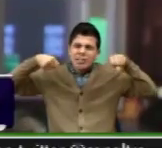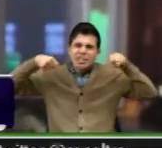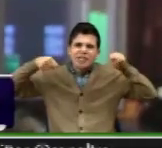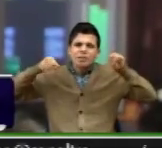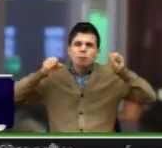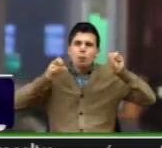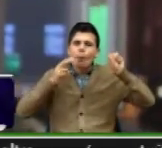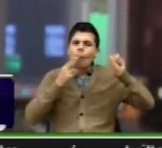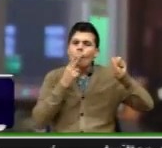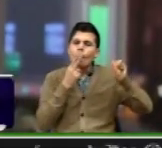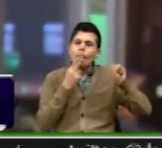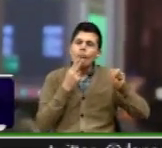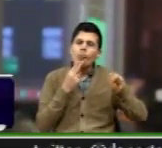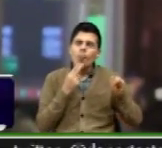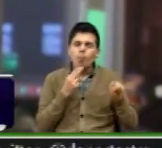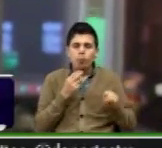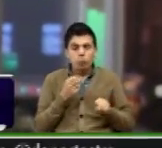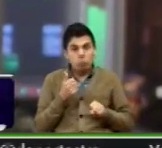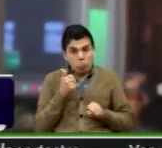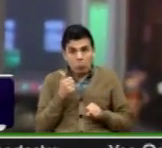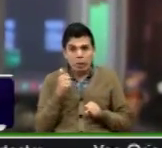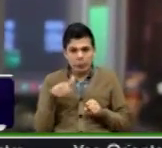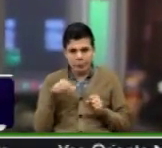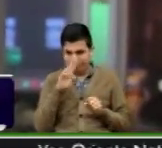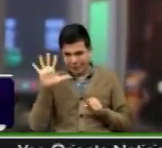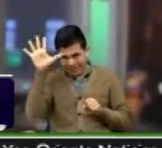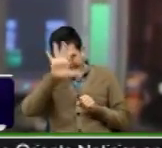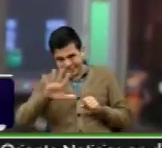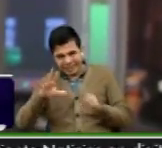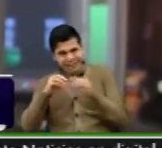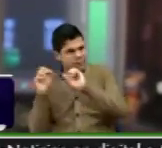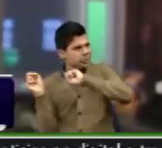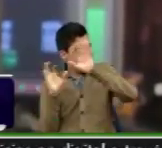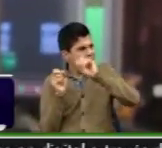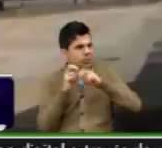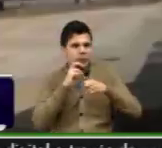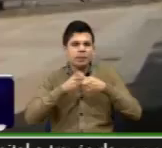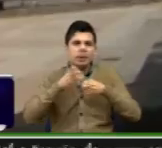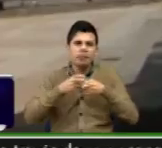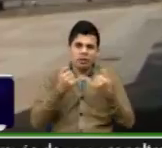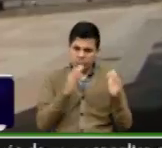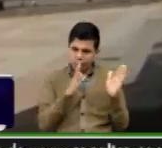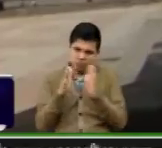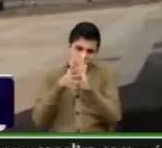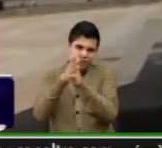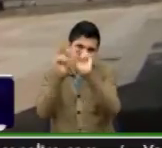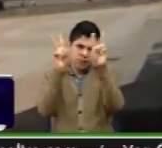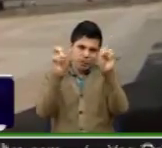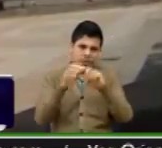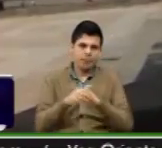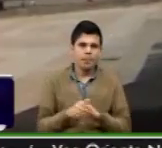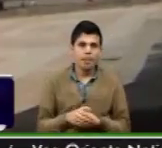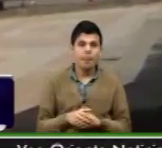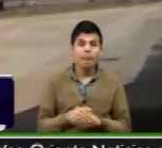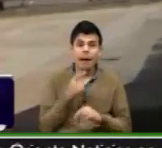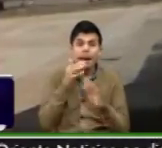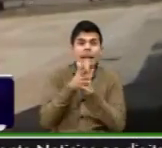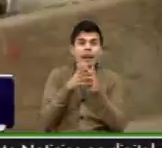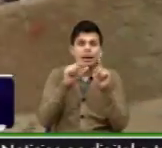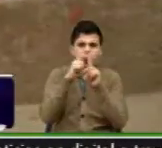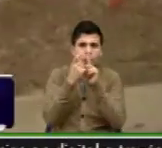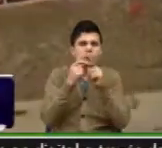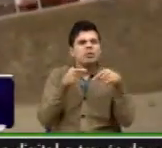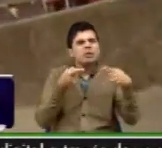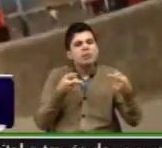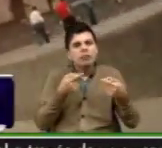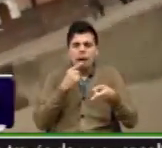Santander, sino también a nivel pues nacional. Entonces nosotros quisimos reflejarla en ese capítulo. La serie documental Contracultura tiene como objetivo fomentar